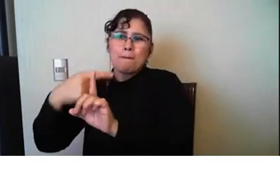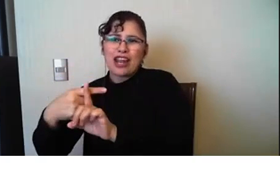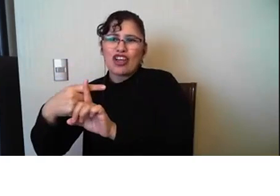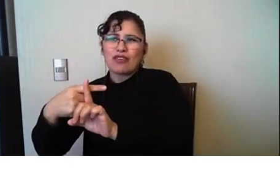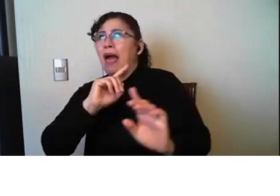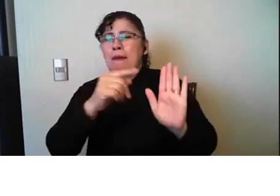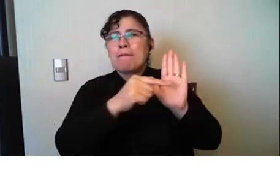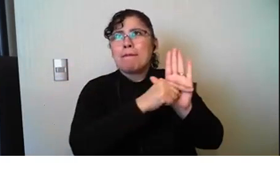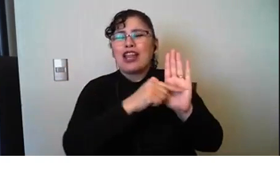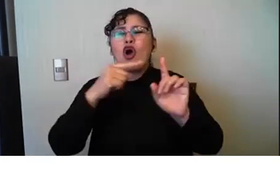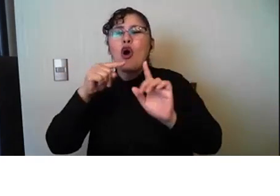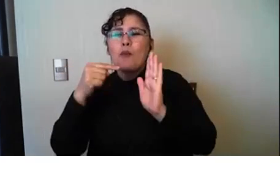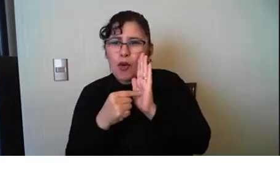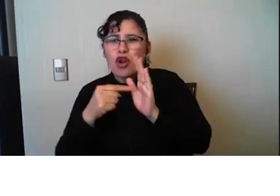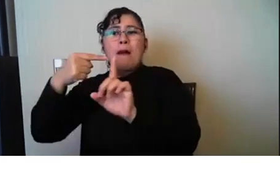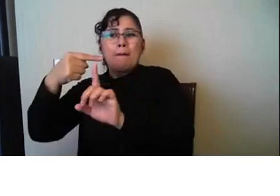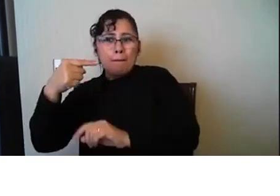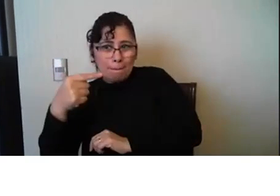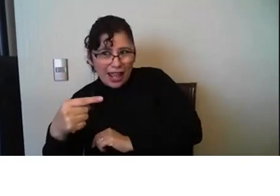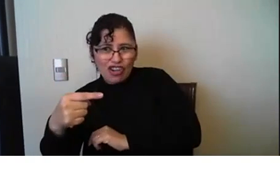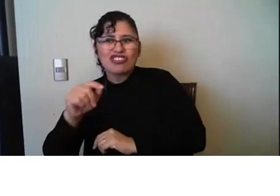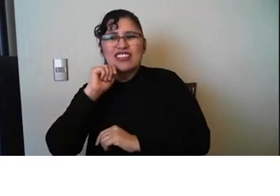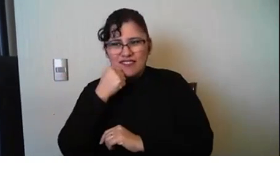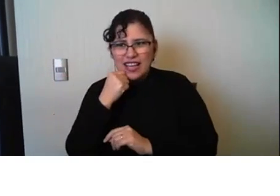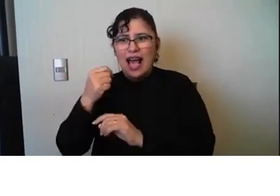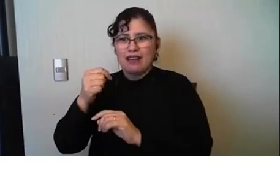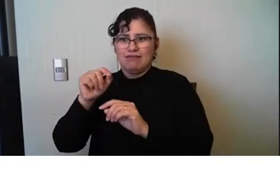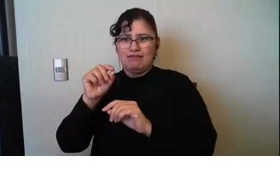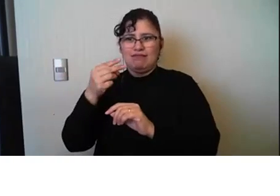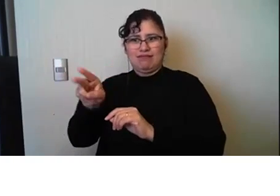Menos por menos me da más. Por tanto, esto es un circuito que es excitador